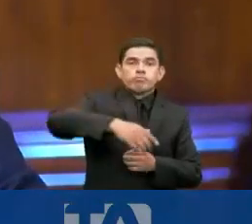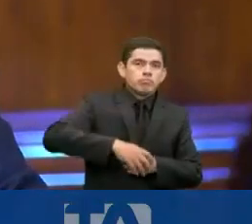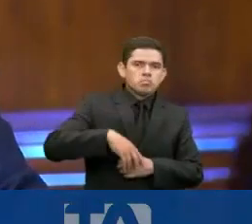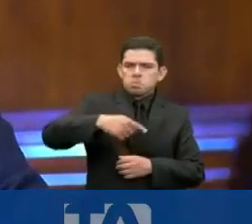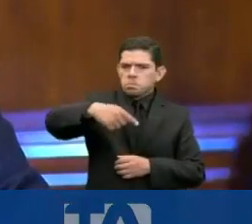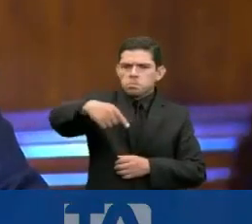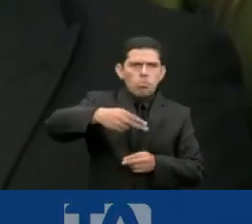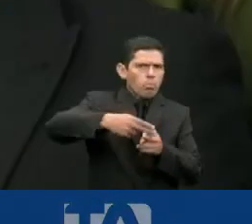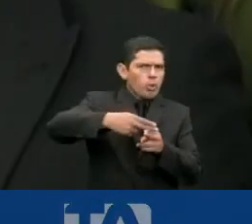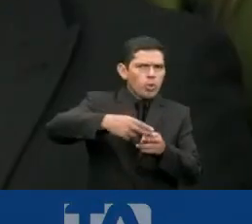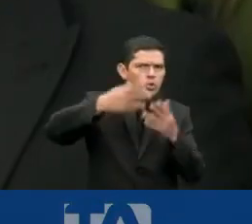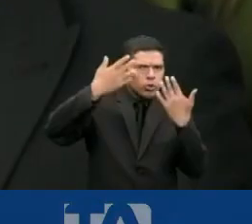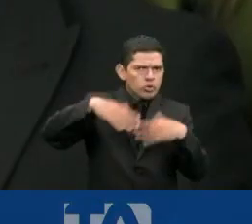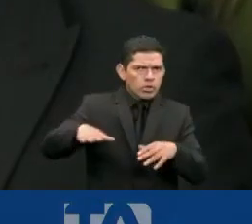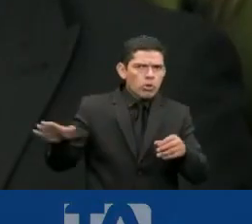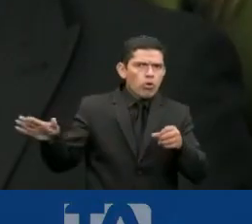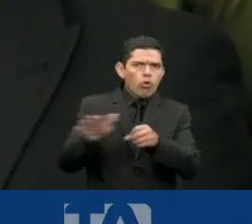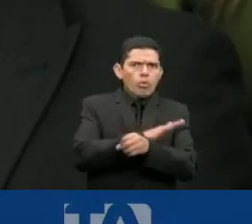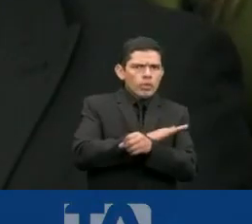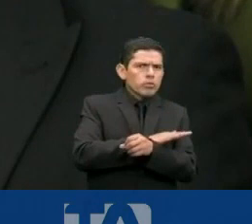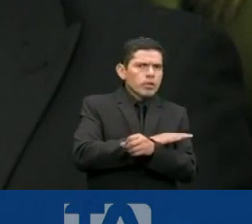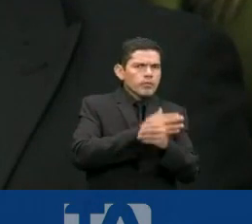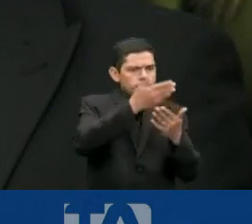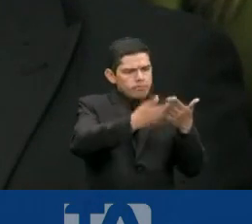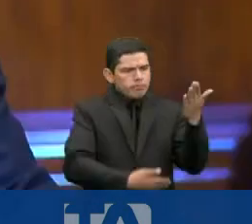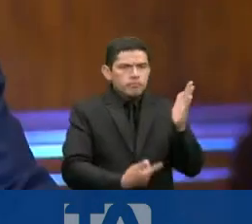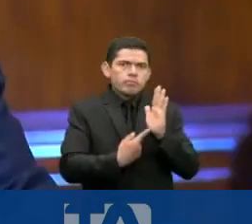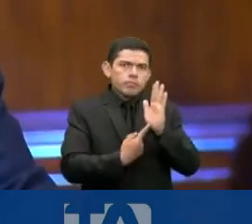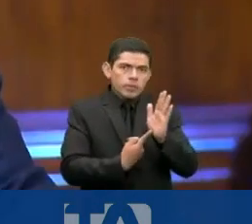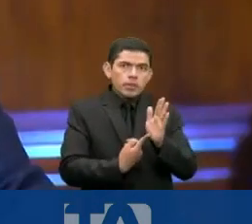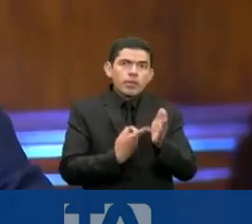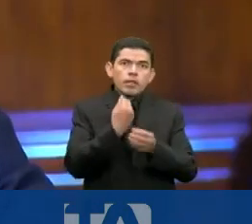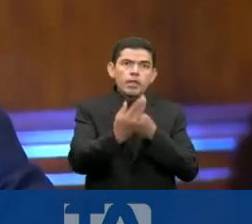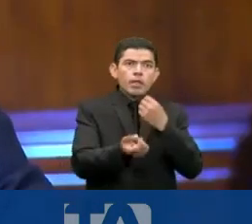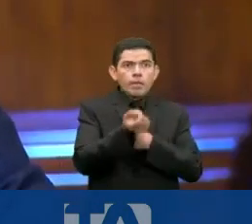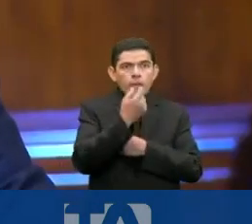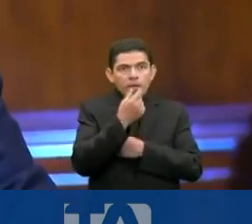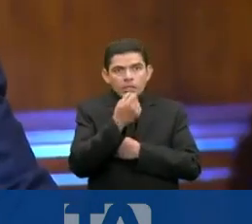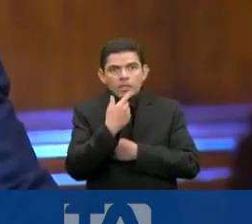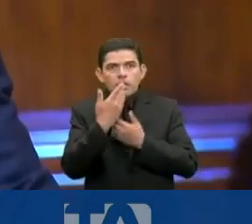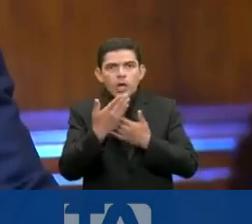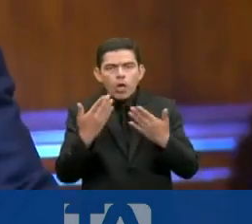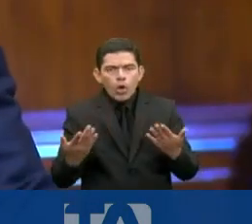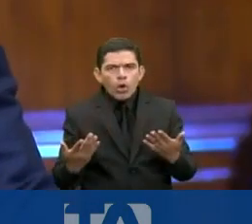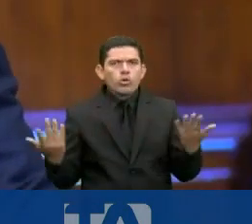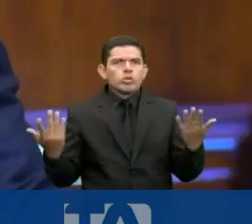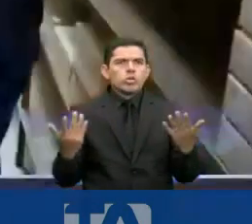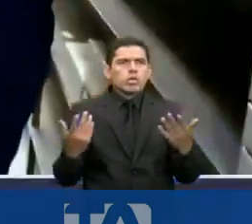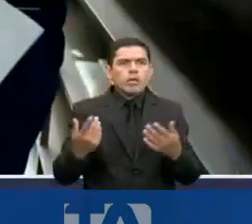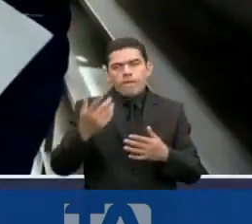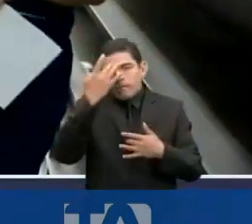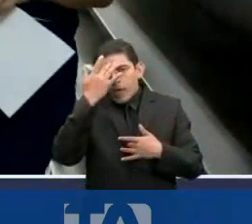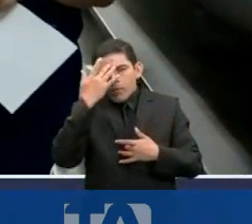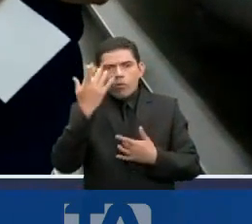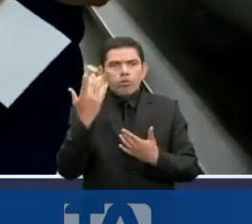muy pocos días estará plenamente vigente la entrega de remedios para pacientes del sistema público de